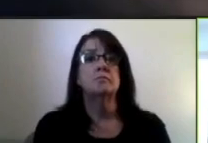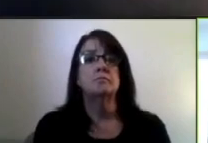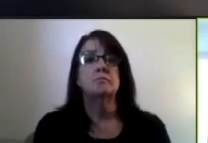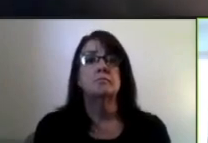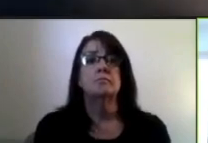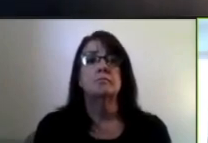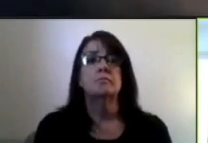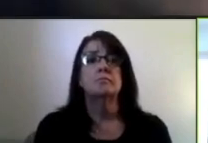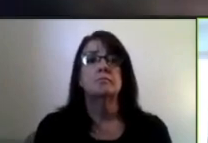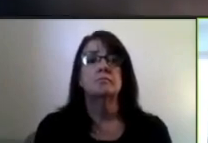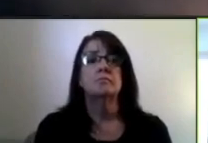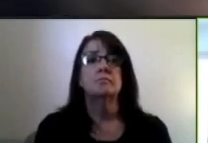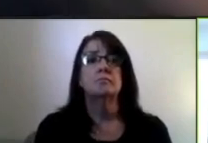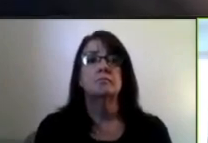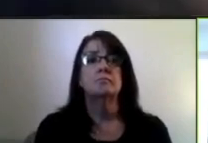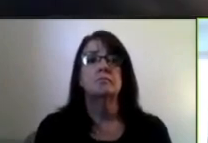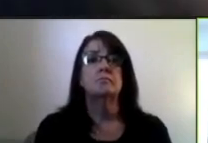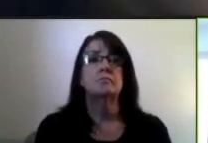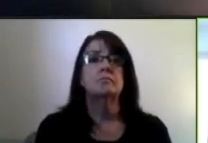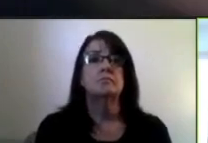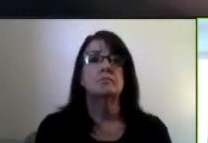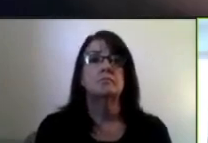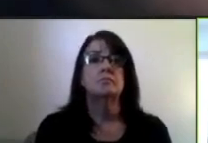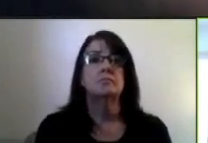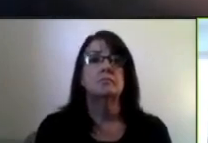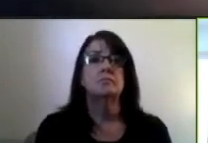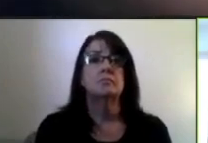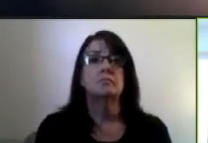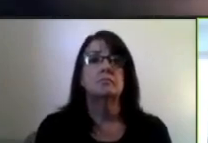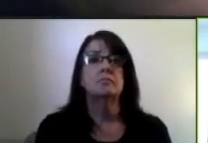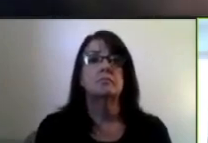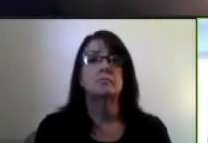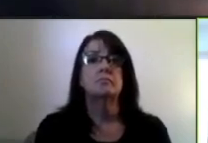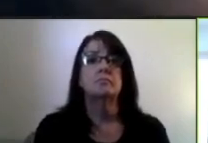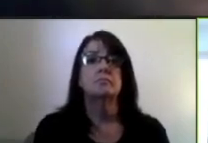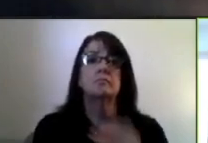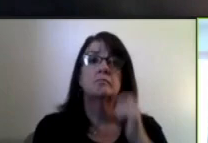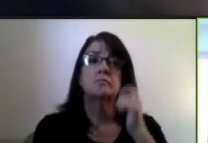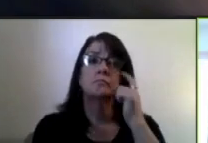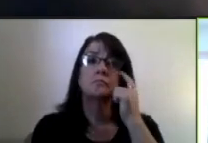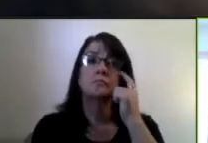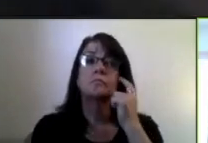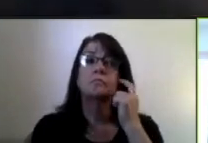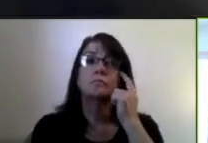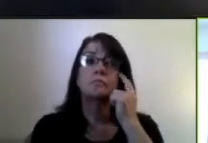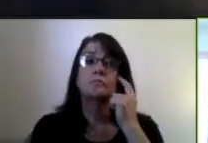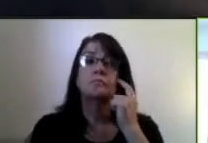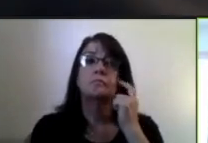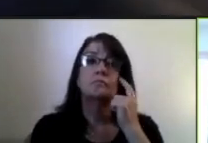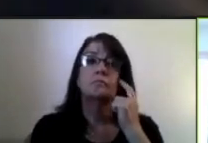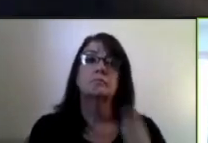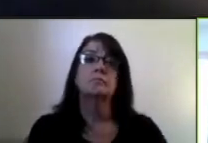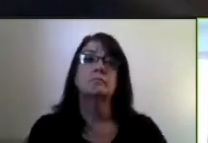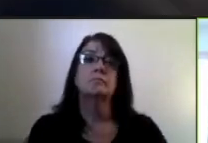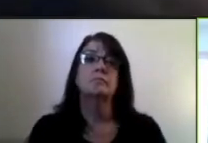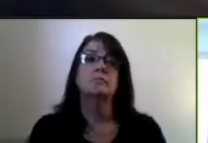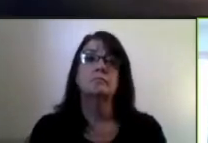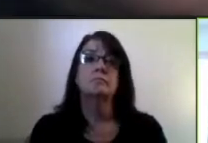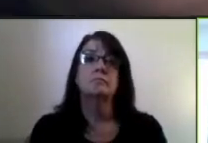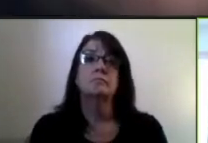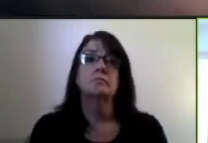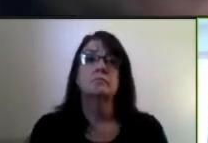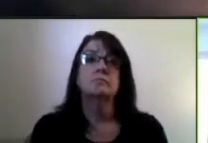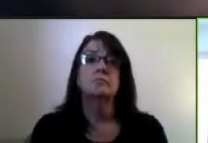el coronavirus y nuestro plan era hablar con la gente en la comunidad en persona. But